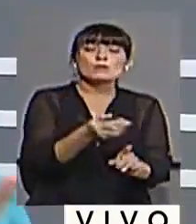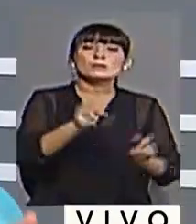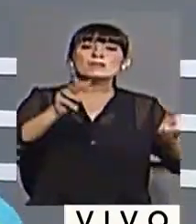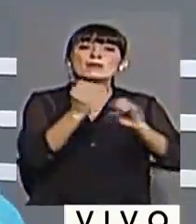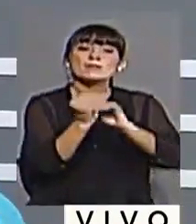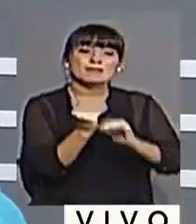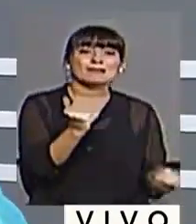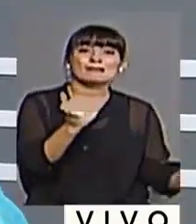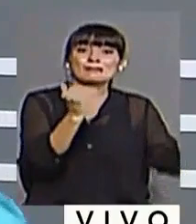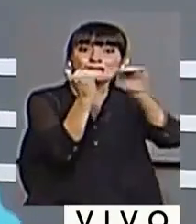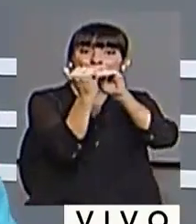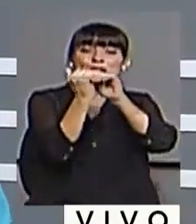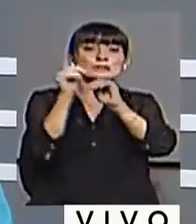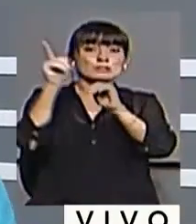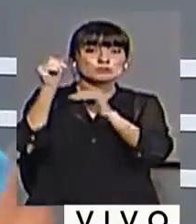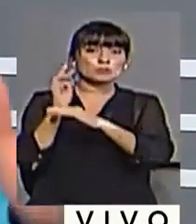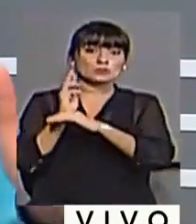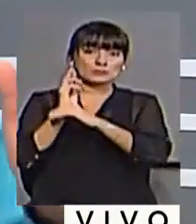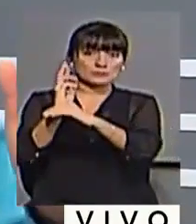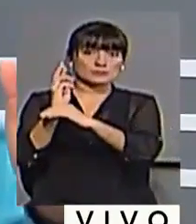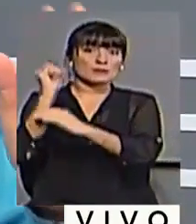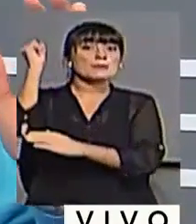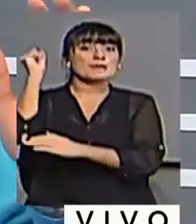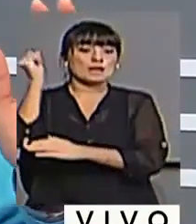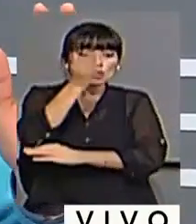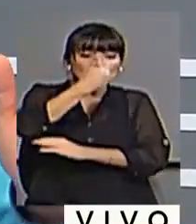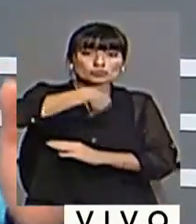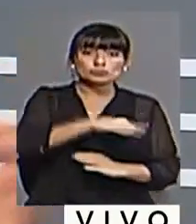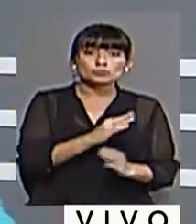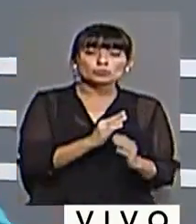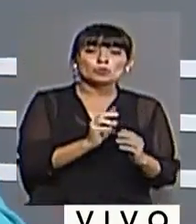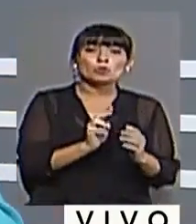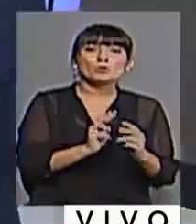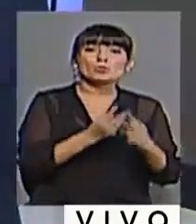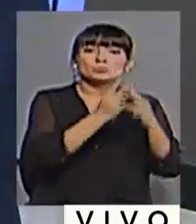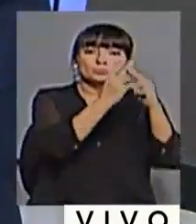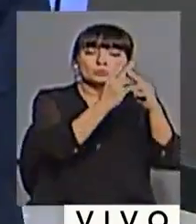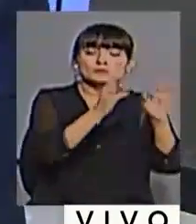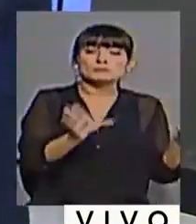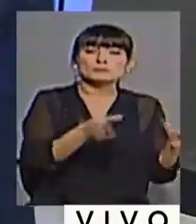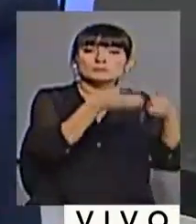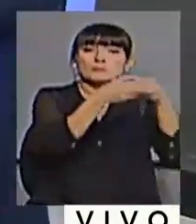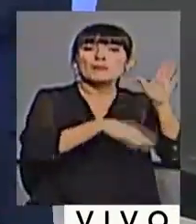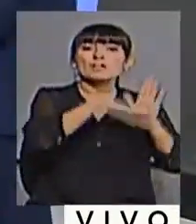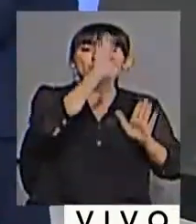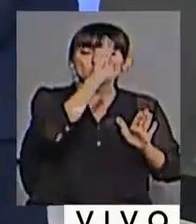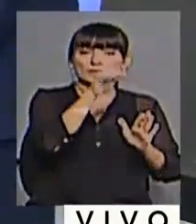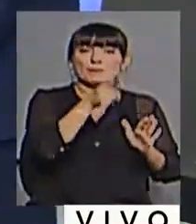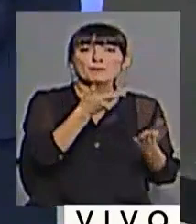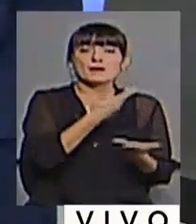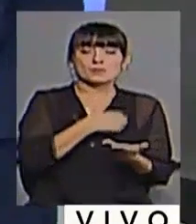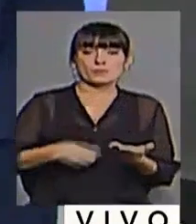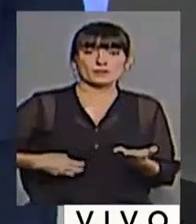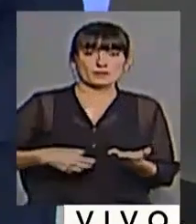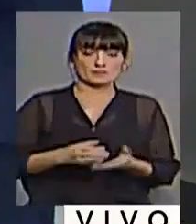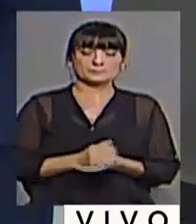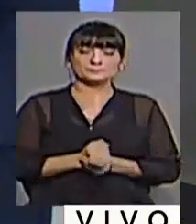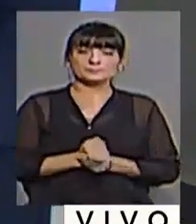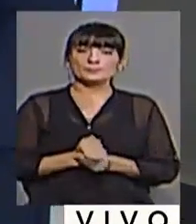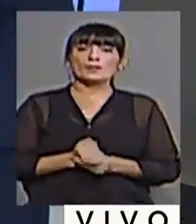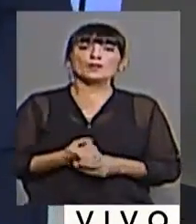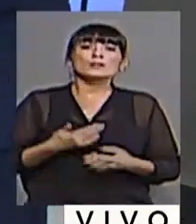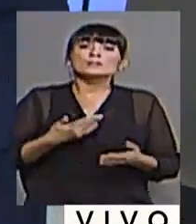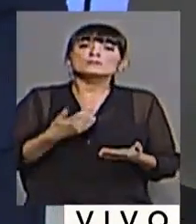eso lo representa Piñera. Nosotros tenemos que construir esta mayoría de centro-izquierda para gobernar. Pregunta para Nelson y para ti, Rodrigo. ¿Dónde tiene que ir a